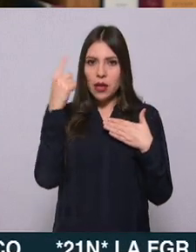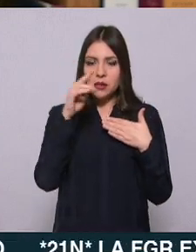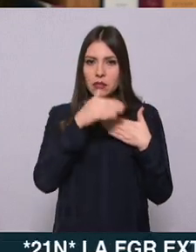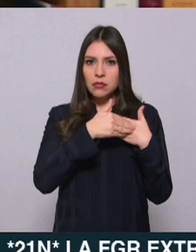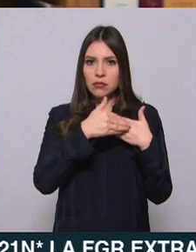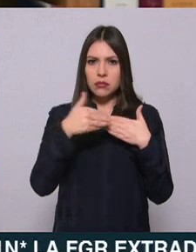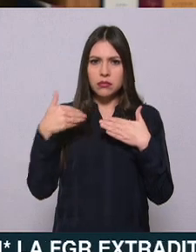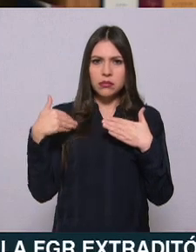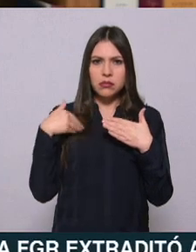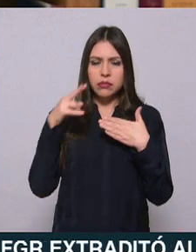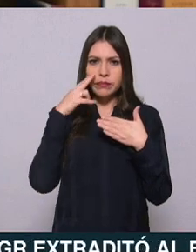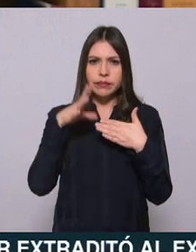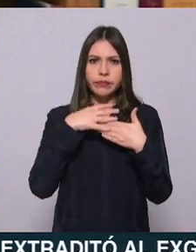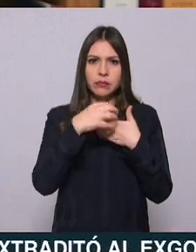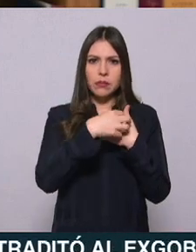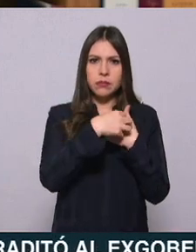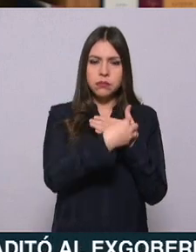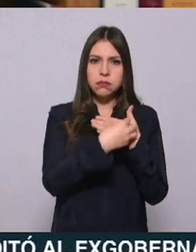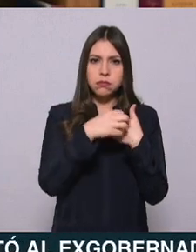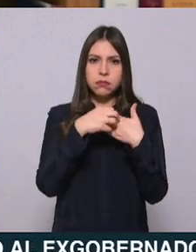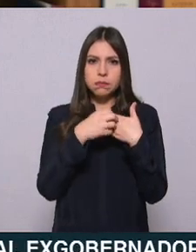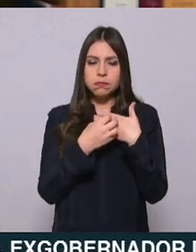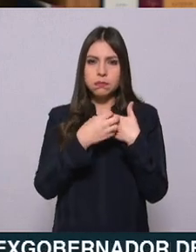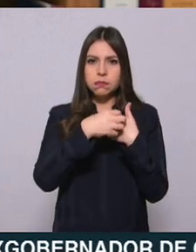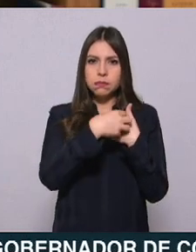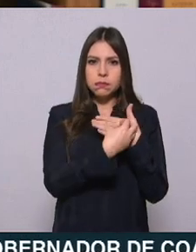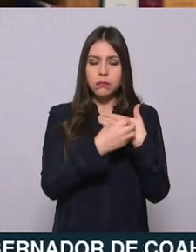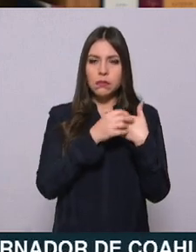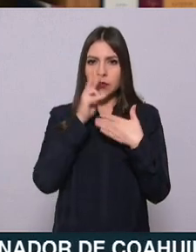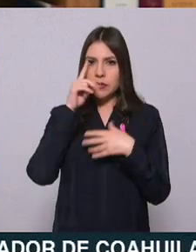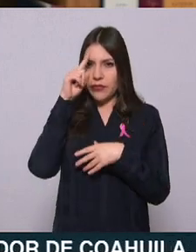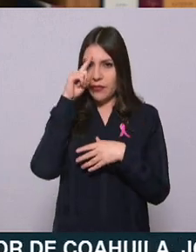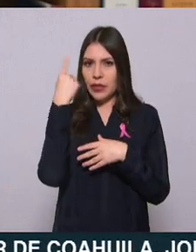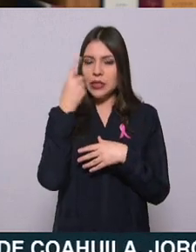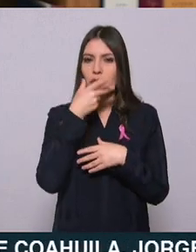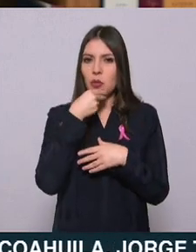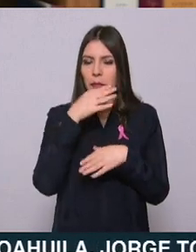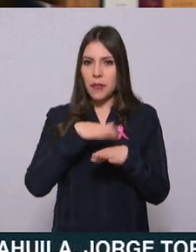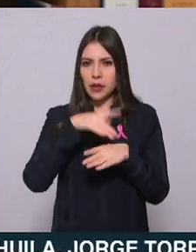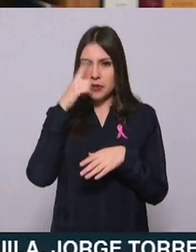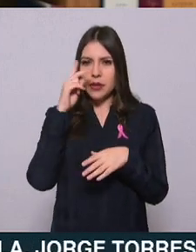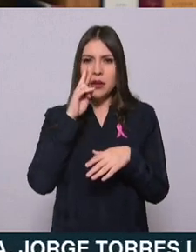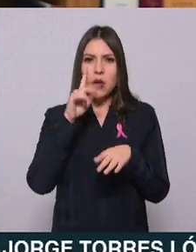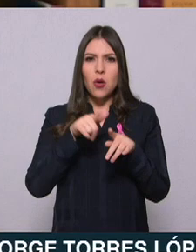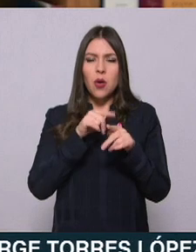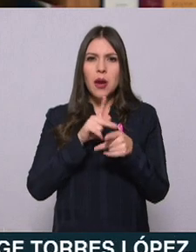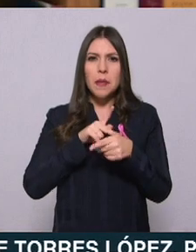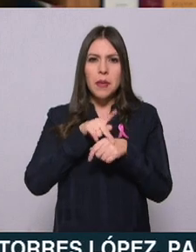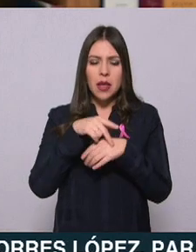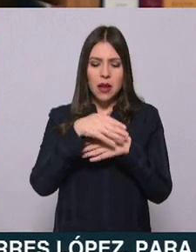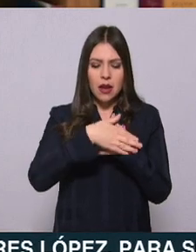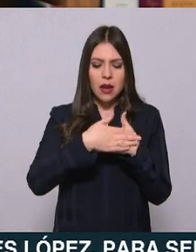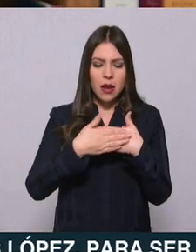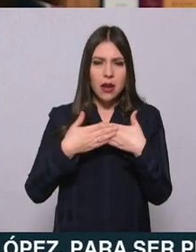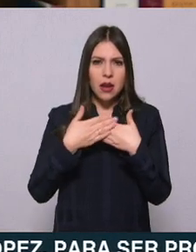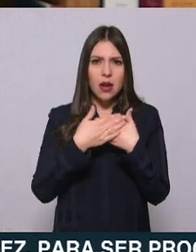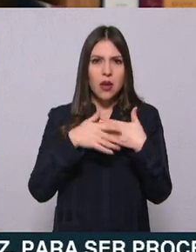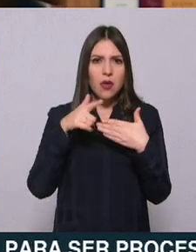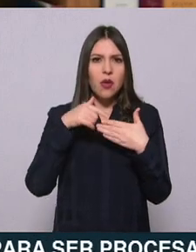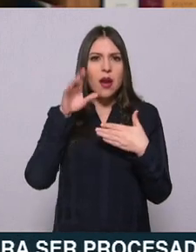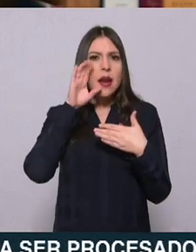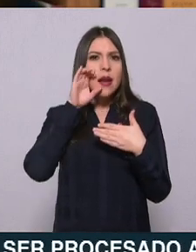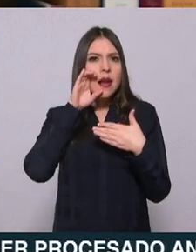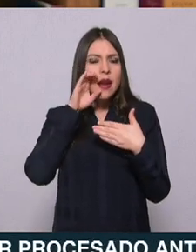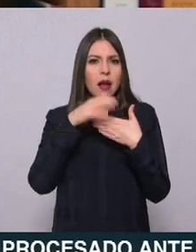un bulto, una bolita, una tumoración. Cambios en la piel, piel como de naranja, que se hincha, que se inflama, salida